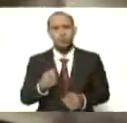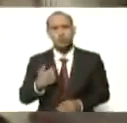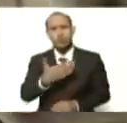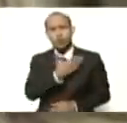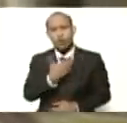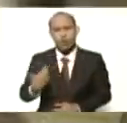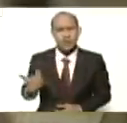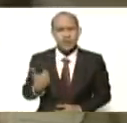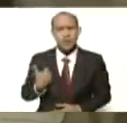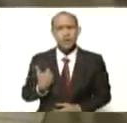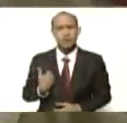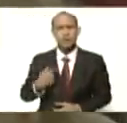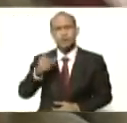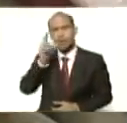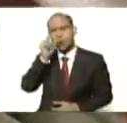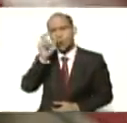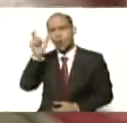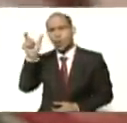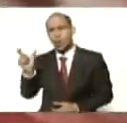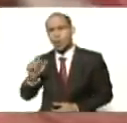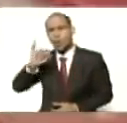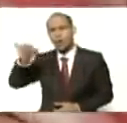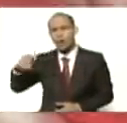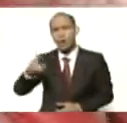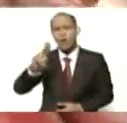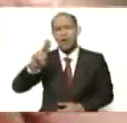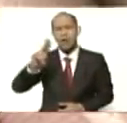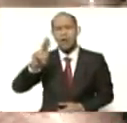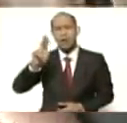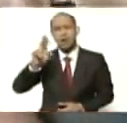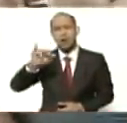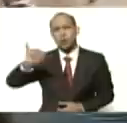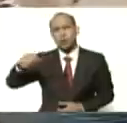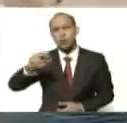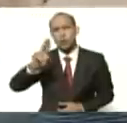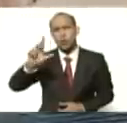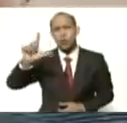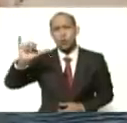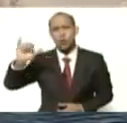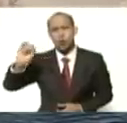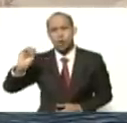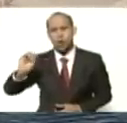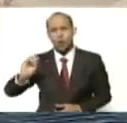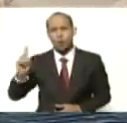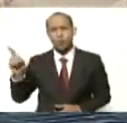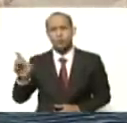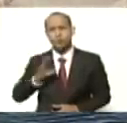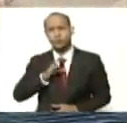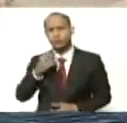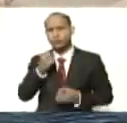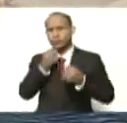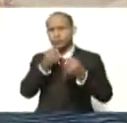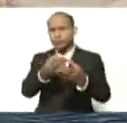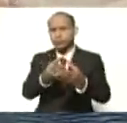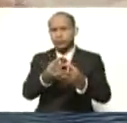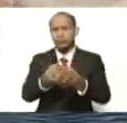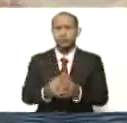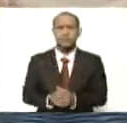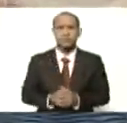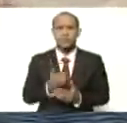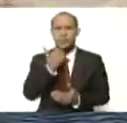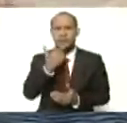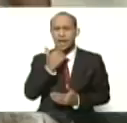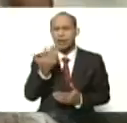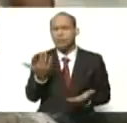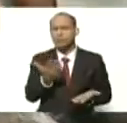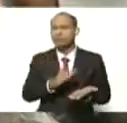que el compañero julio moreno mejor conocido como el conejo de aragua de chuao pudiera también decirle todos